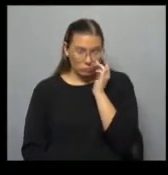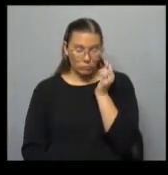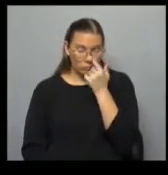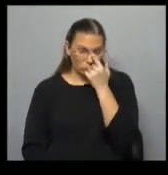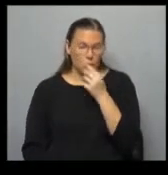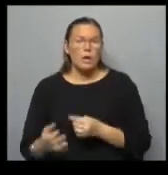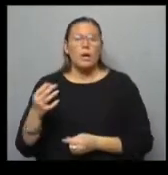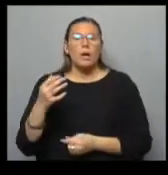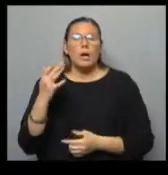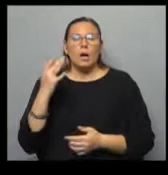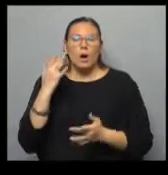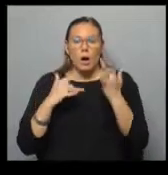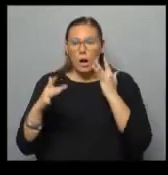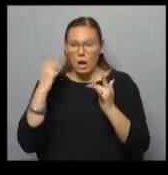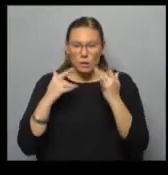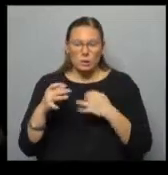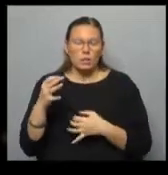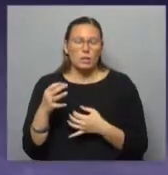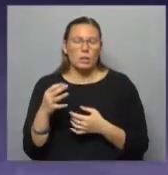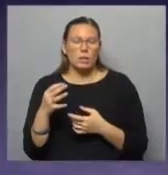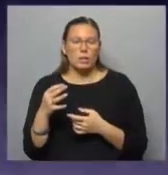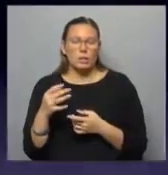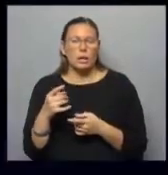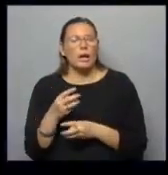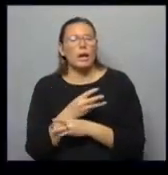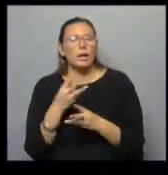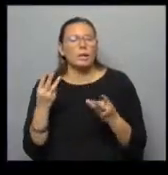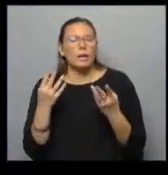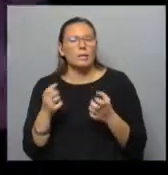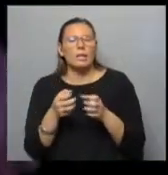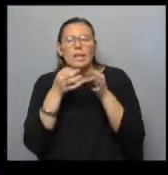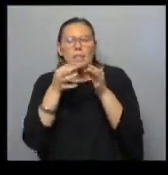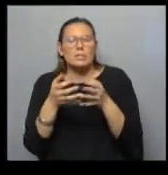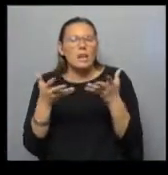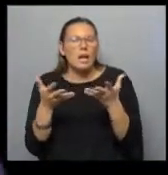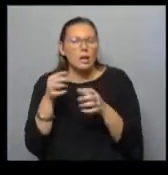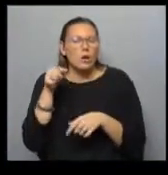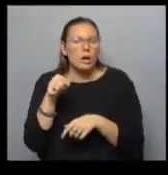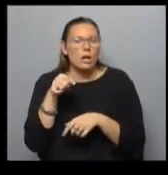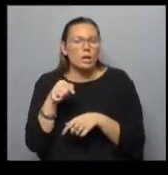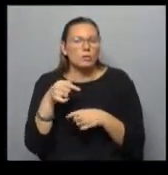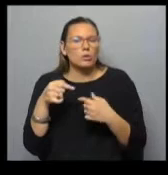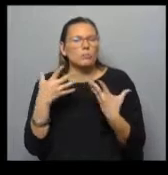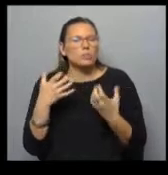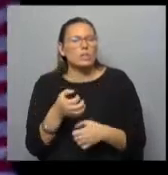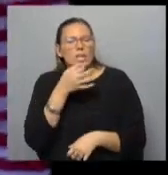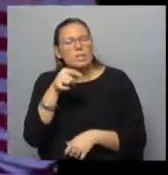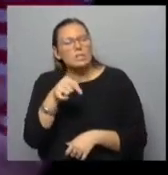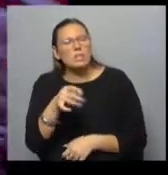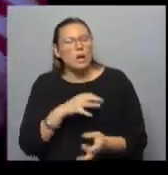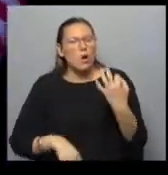Las obras de arte generalmente tratan de decirnos algo. ¿Qué es eso que nos trata de